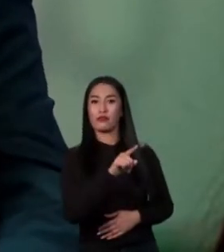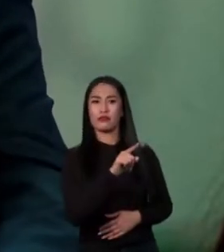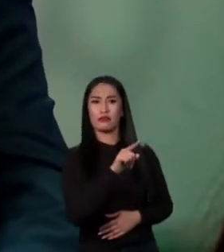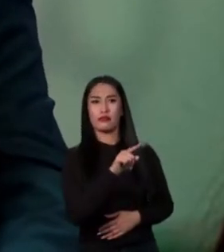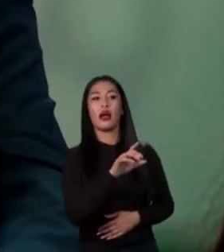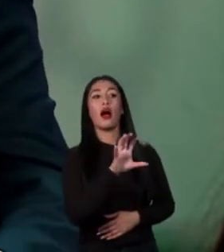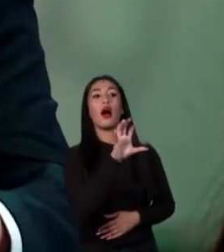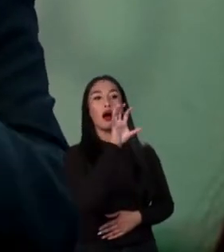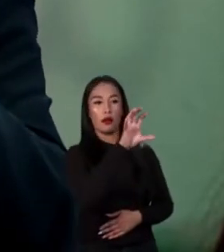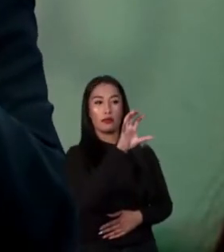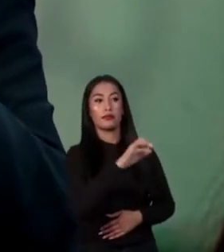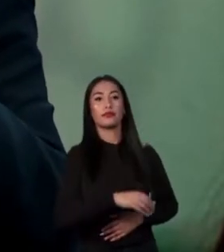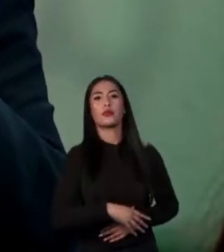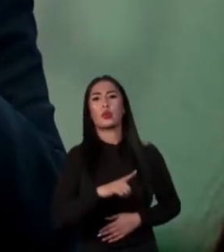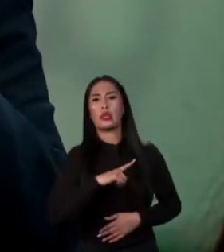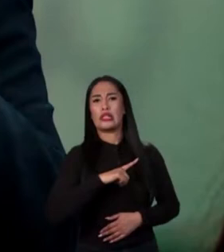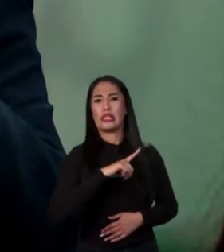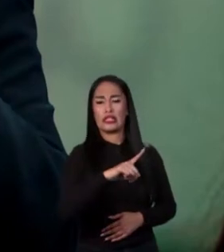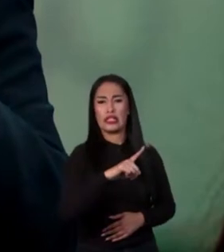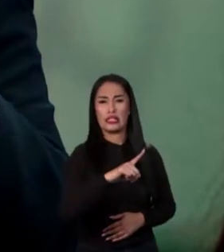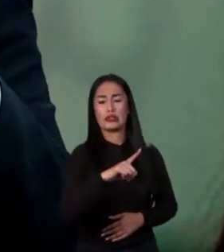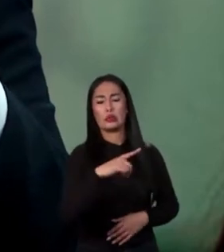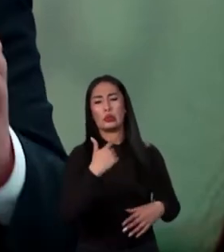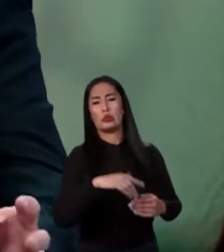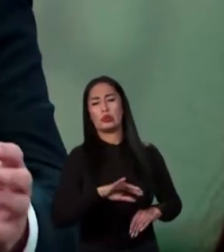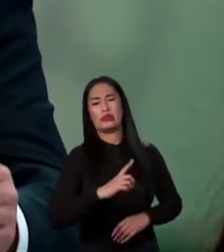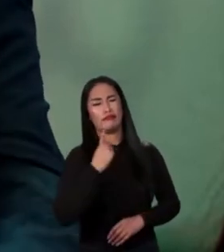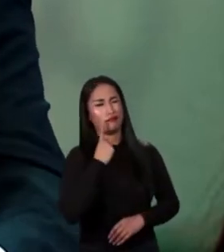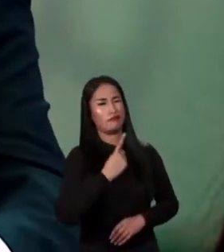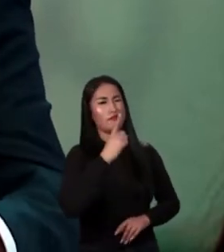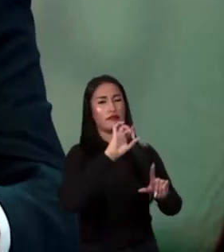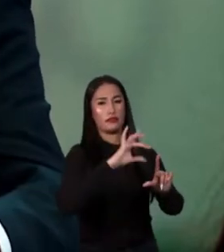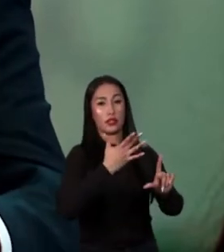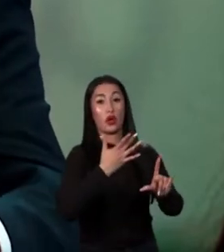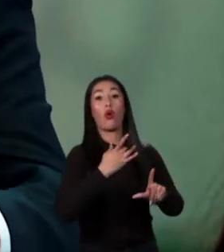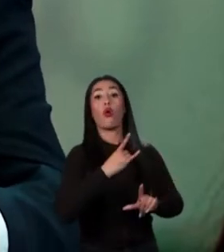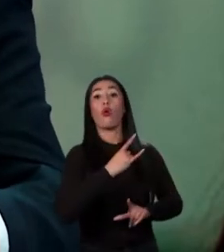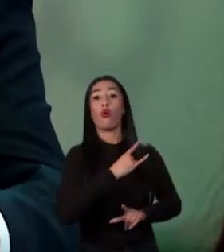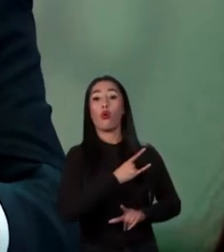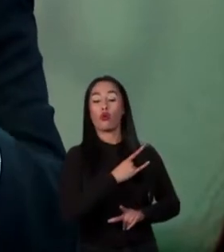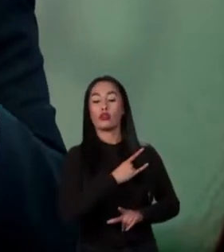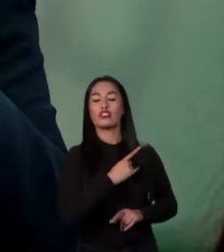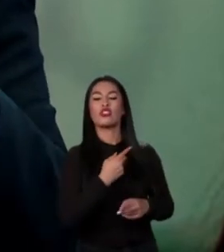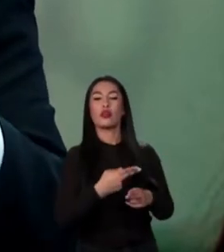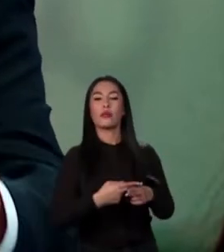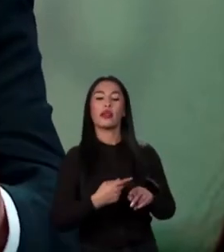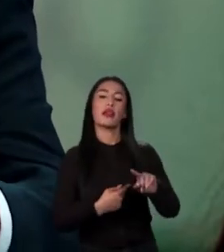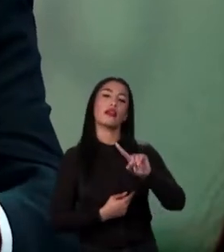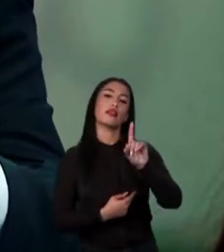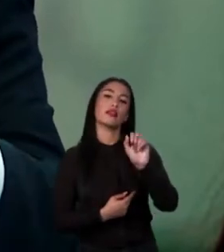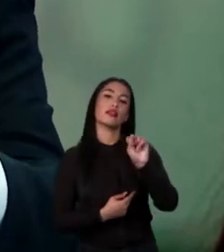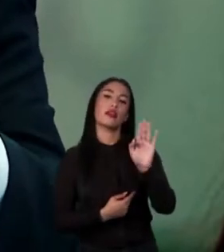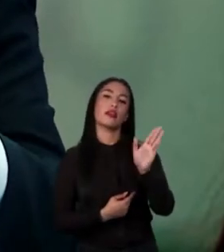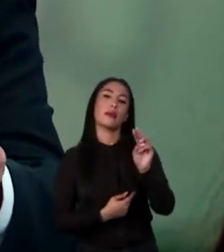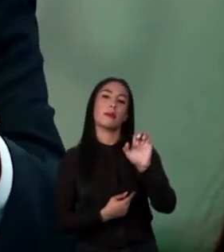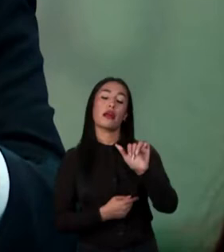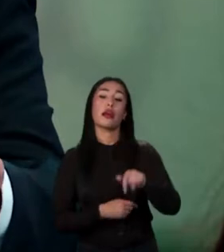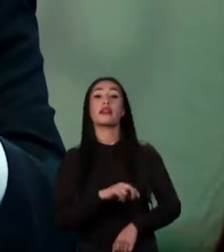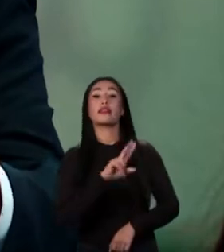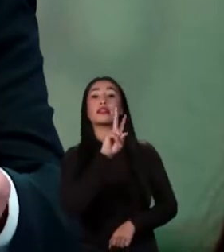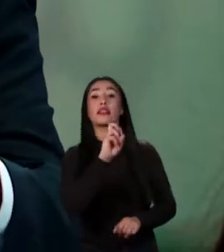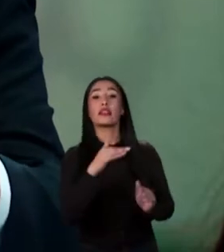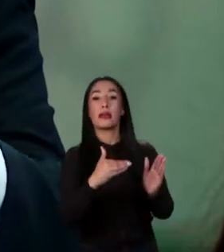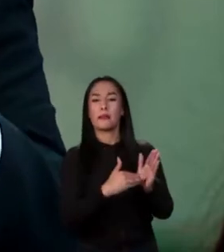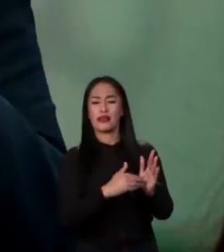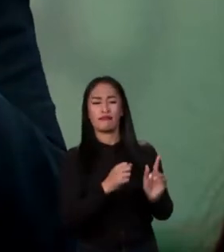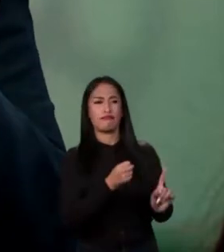costa rica siendo la líder número uno en virtualidad a través de una universidad nuestra que la universidad san marcos donde hoy impactamos al siete mil estudiantes con